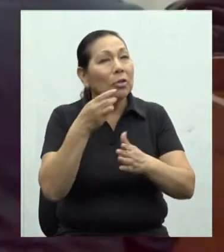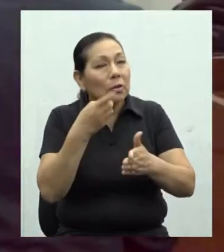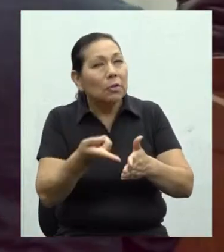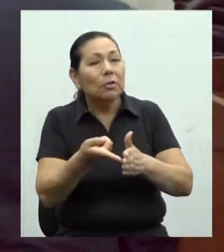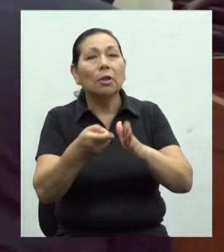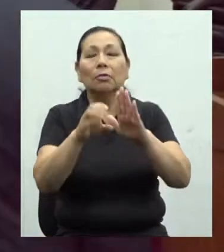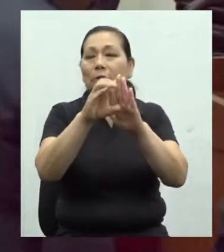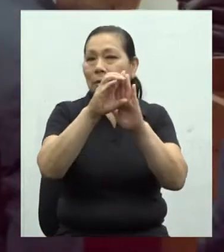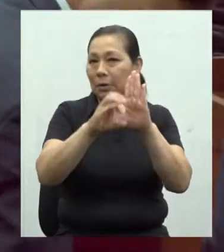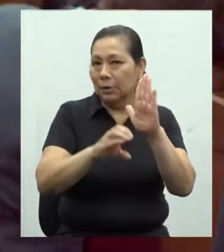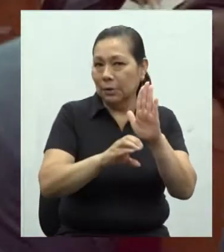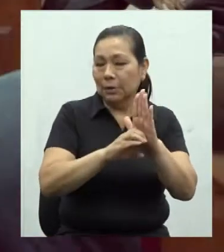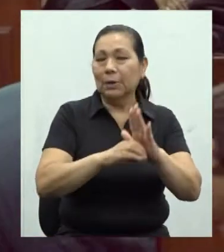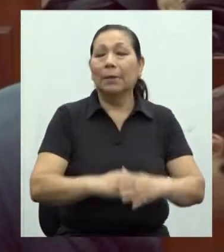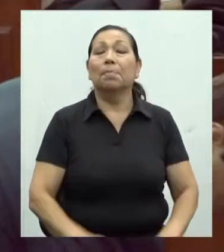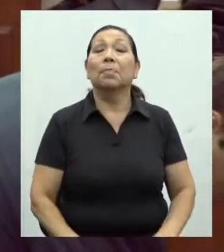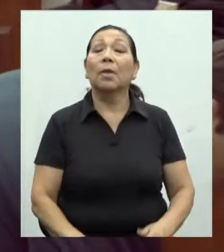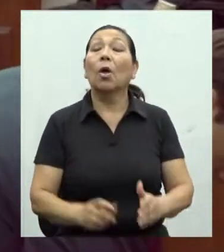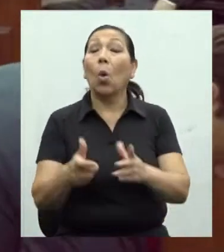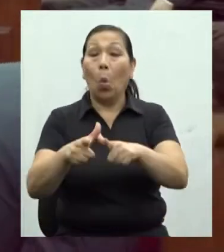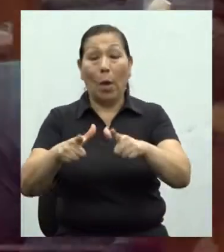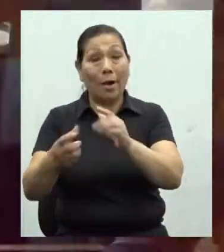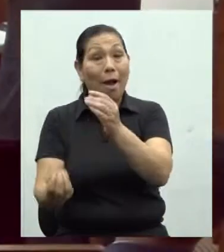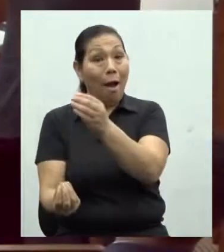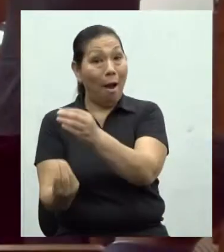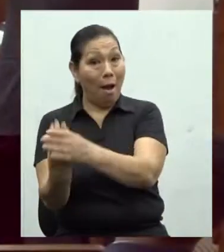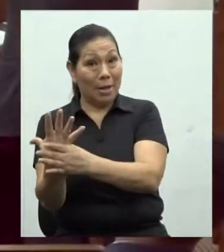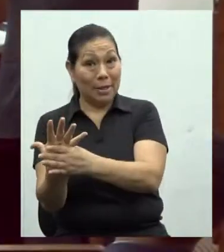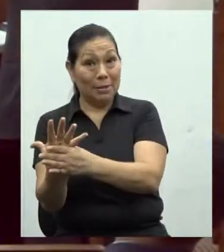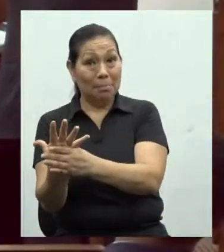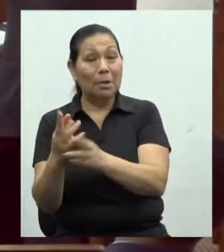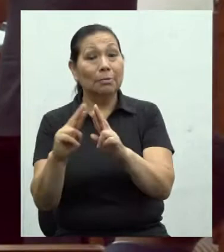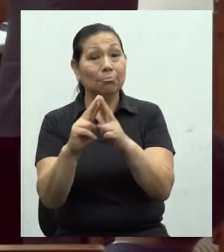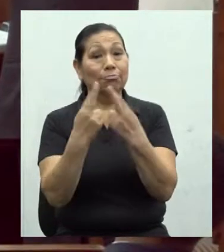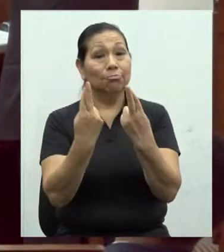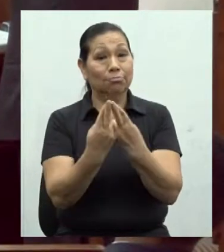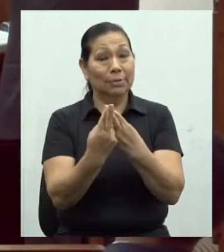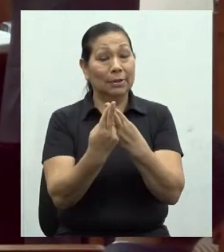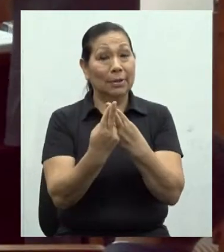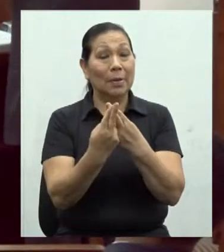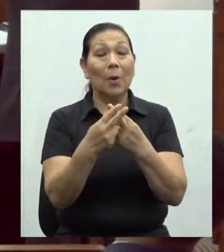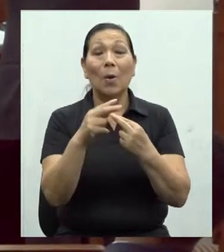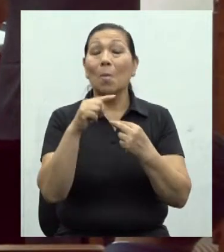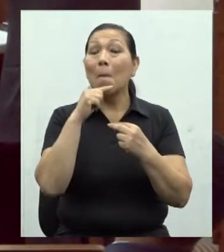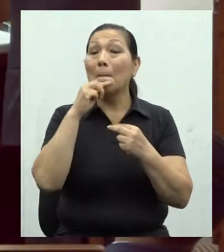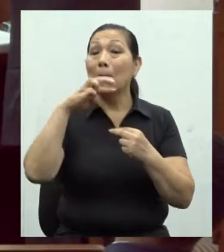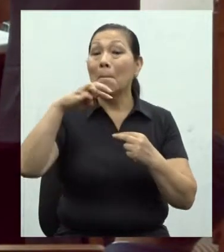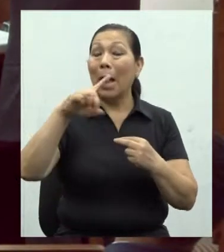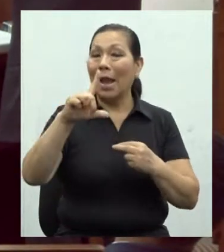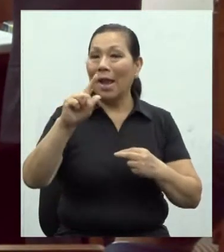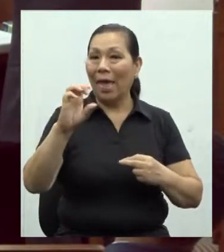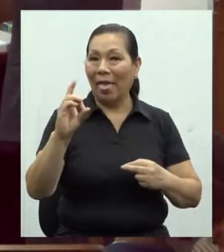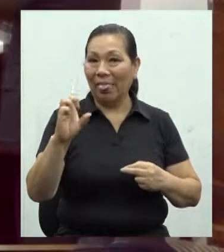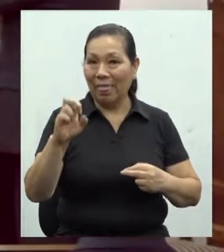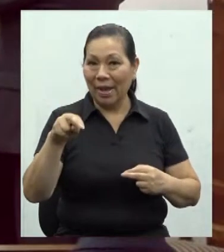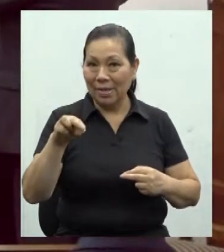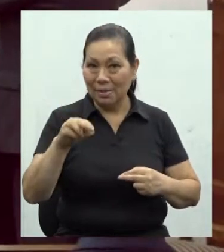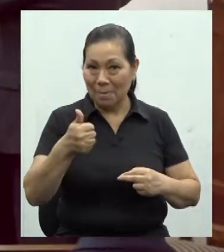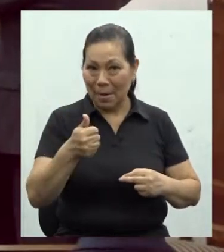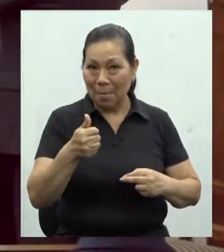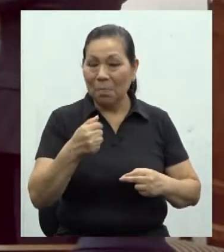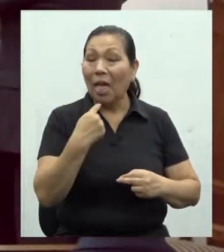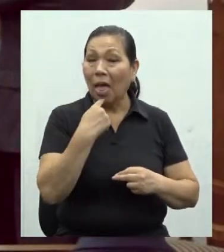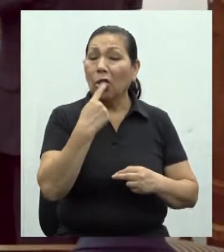inconstitucionalidad. En Arequipa, al iniciarse la sesión, la magistrada Marianela Ledesma